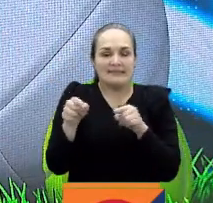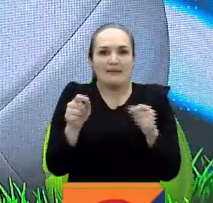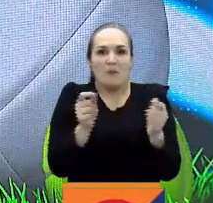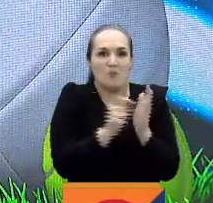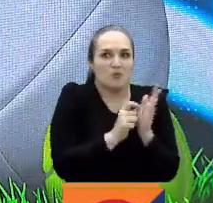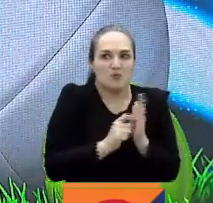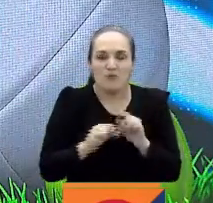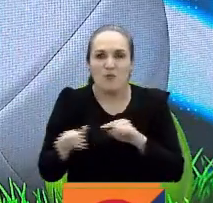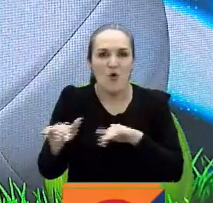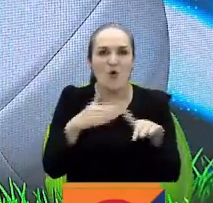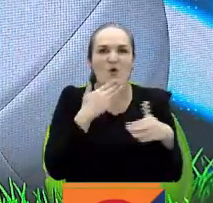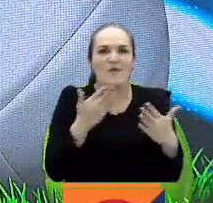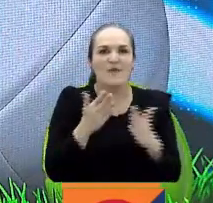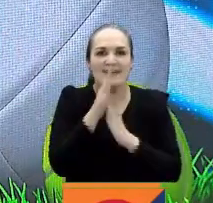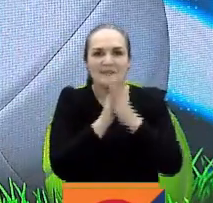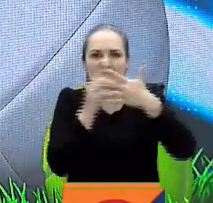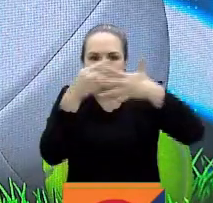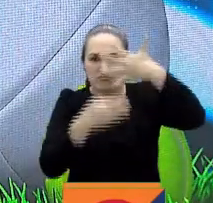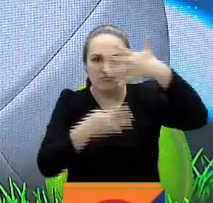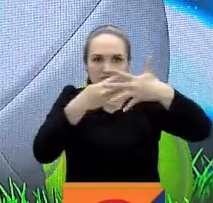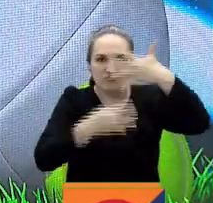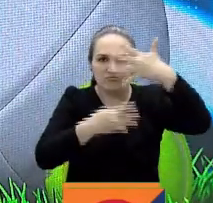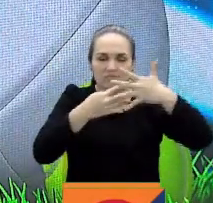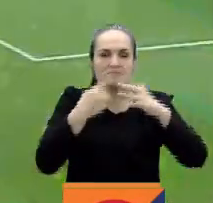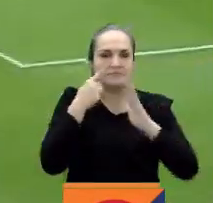rojo vivo. Aquí la crónica de la jornada.